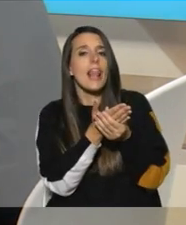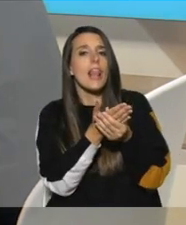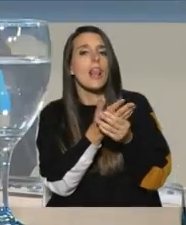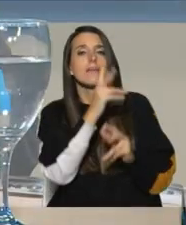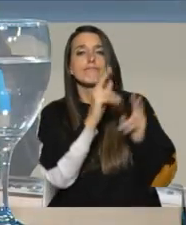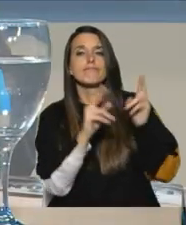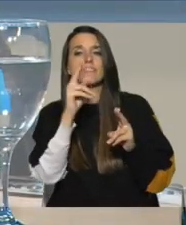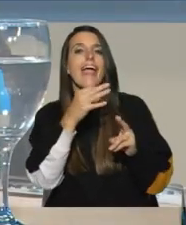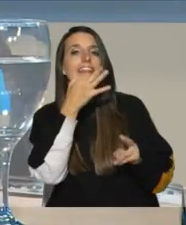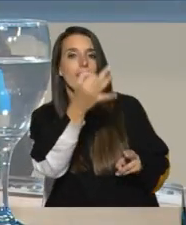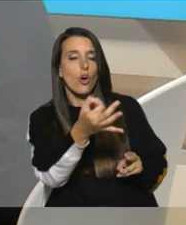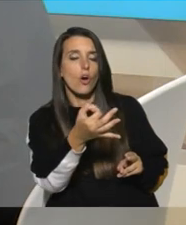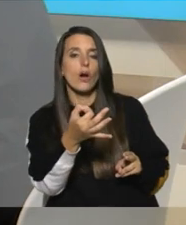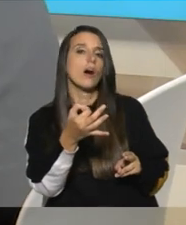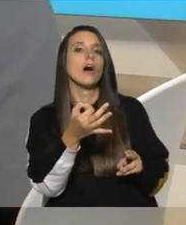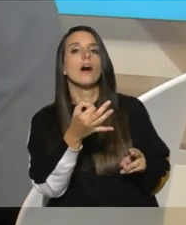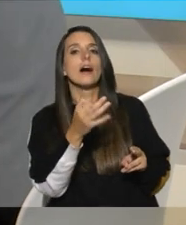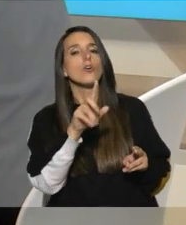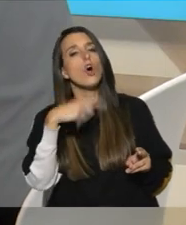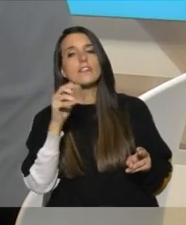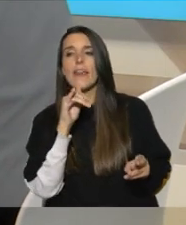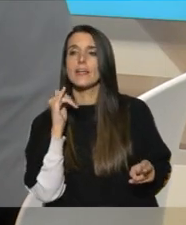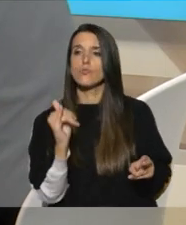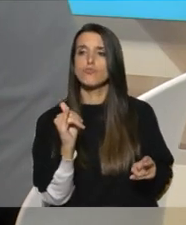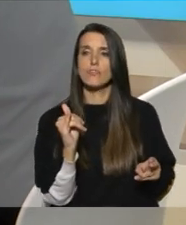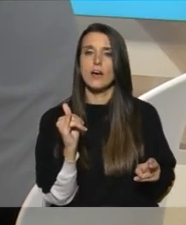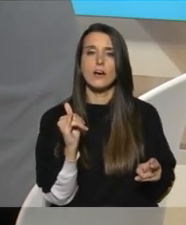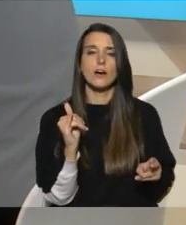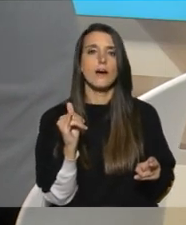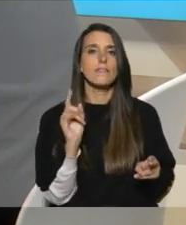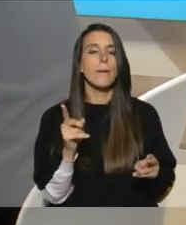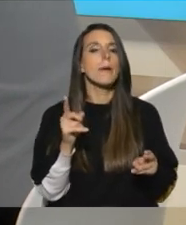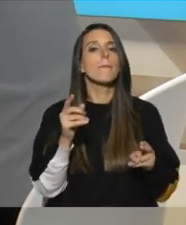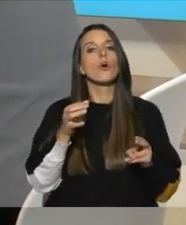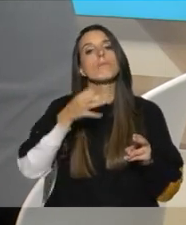Custurica, y también habían presentado otra denuncia, creo que no prosperó esta, también